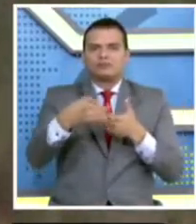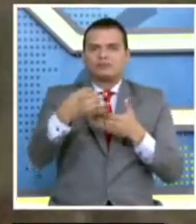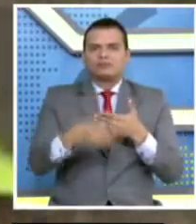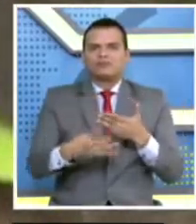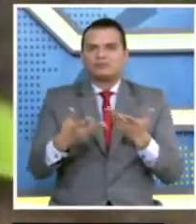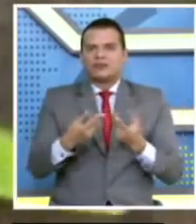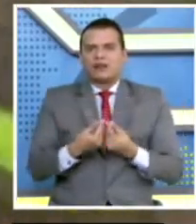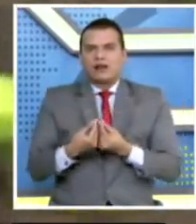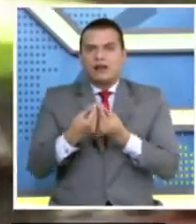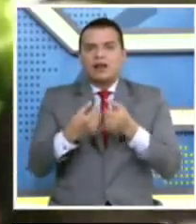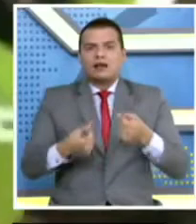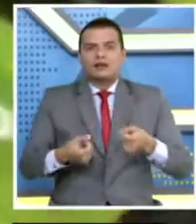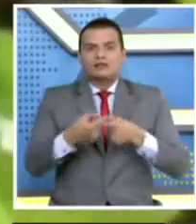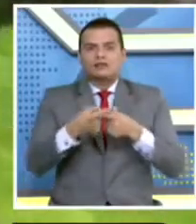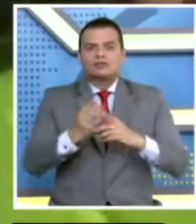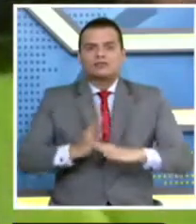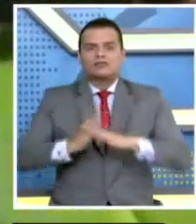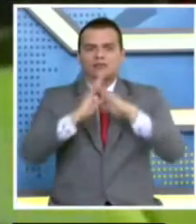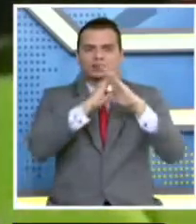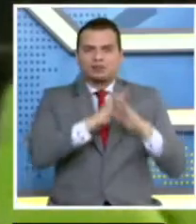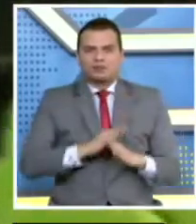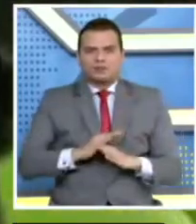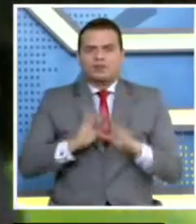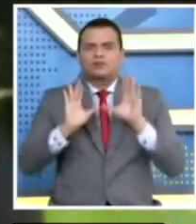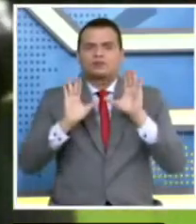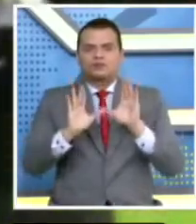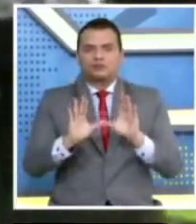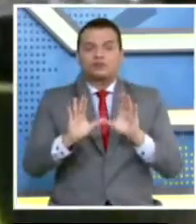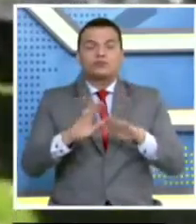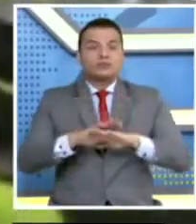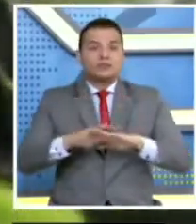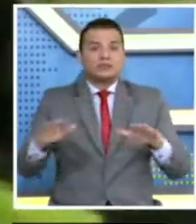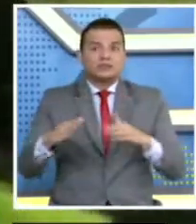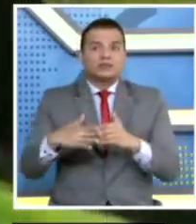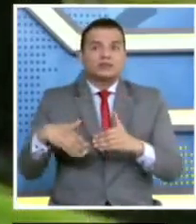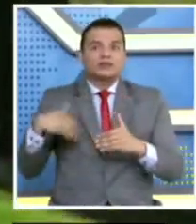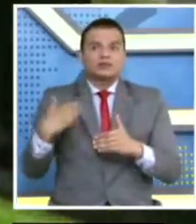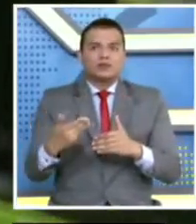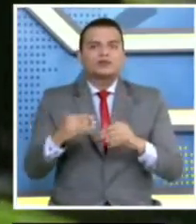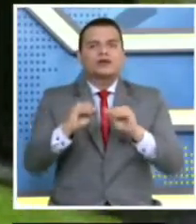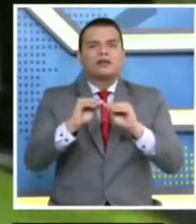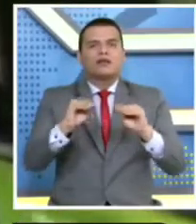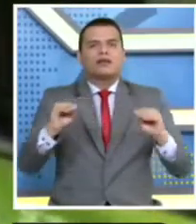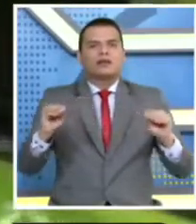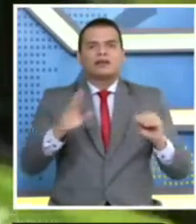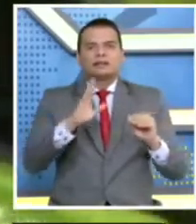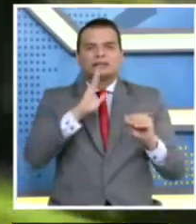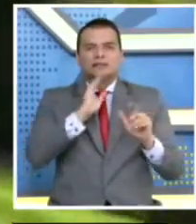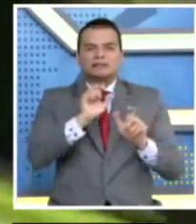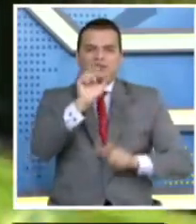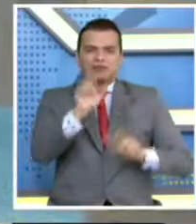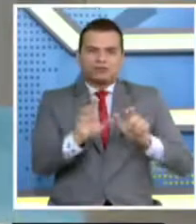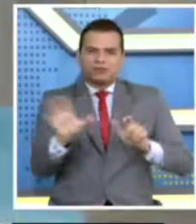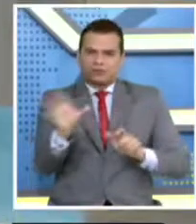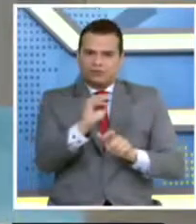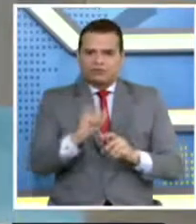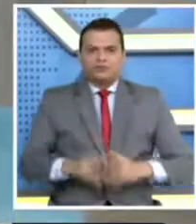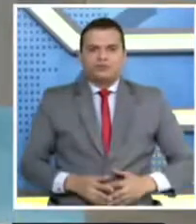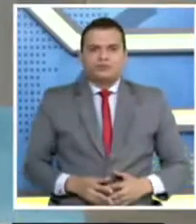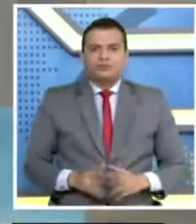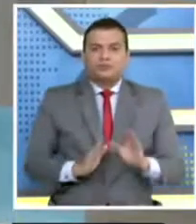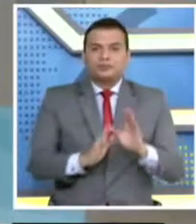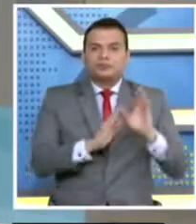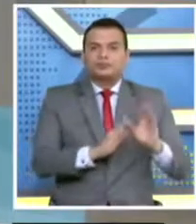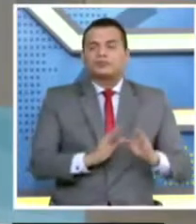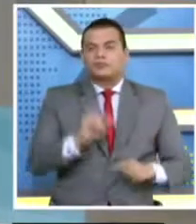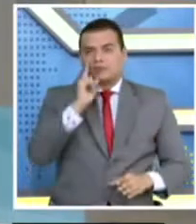un consejo extraordinario de seguridad y posteriormente socializada con los ciudadanos. Mientras tanto,